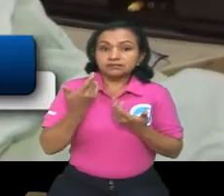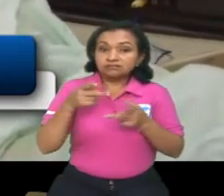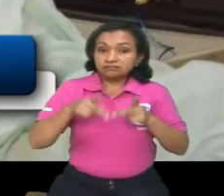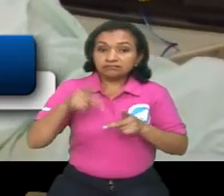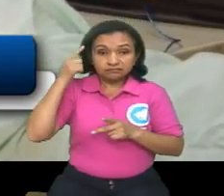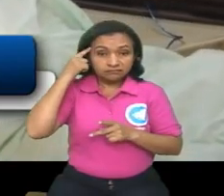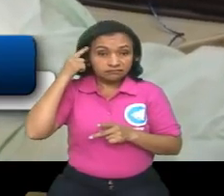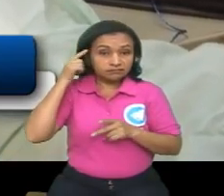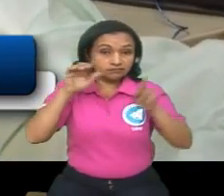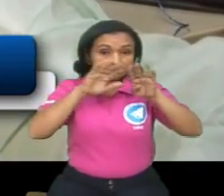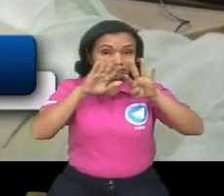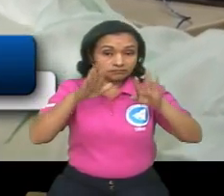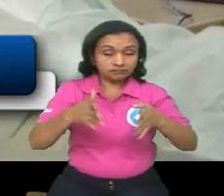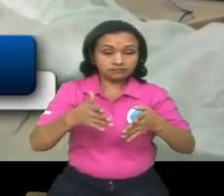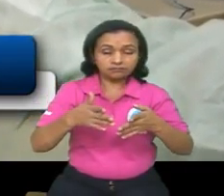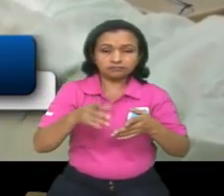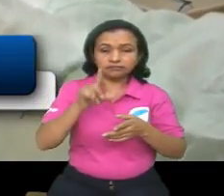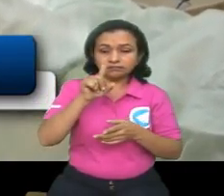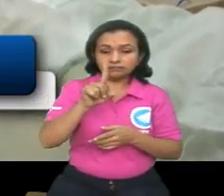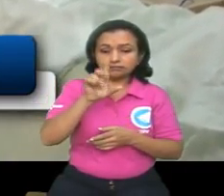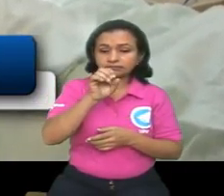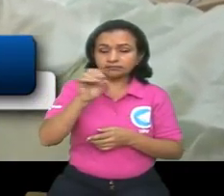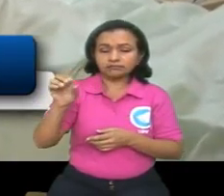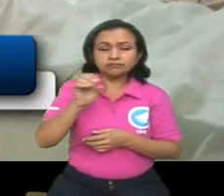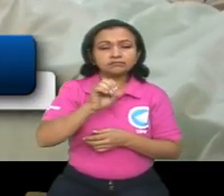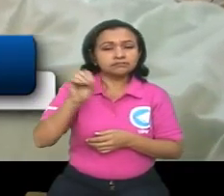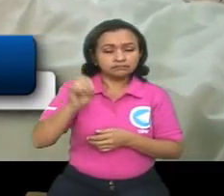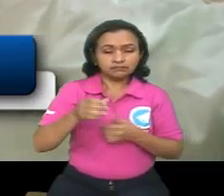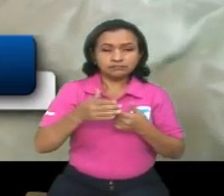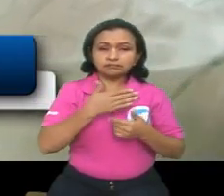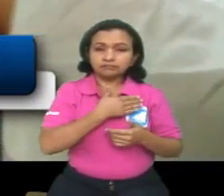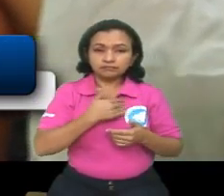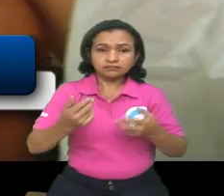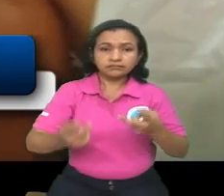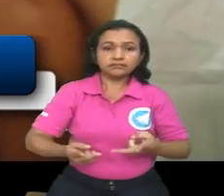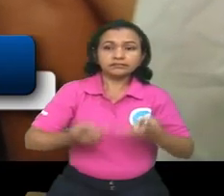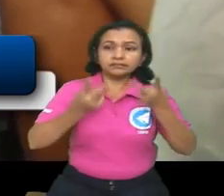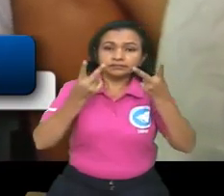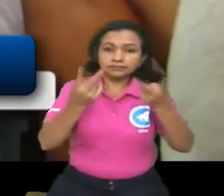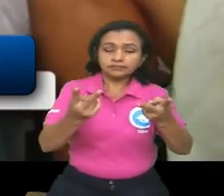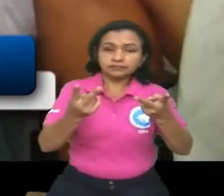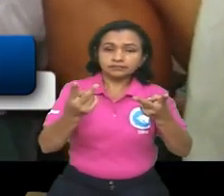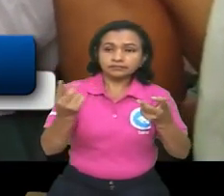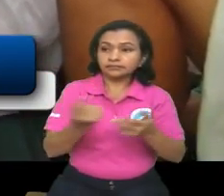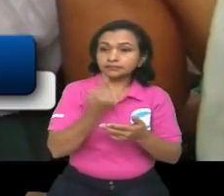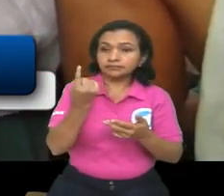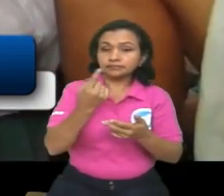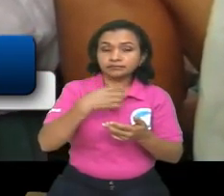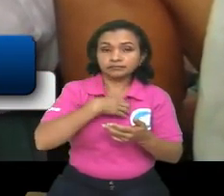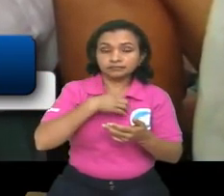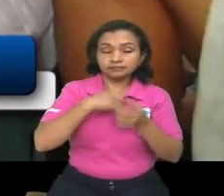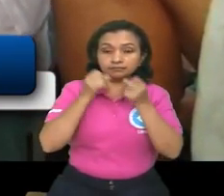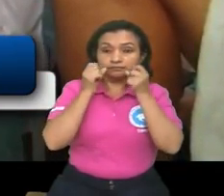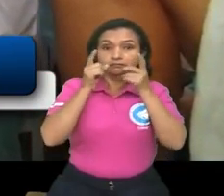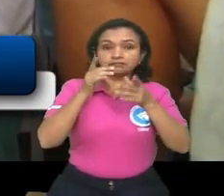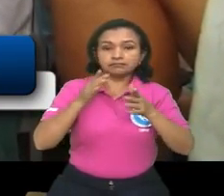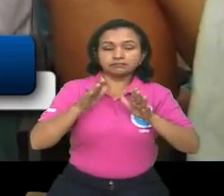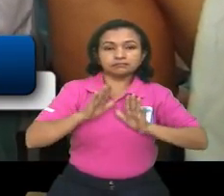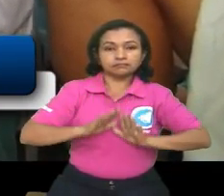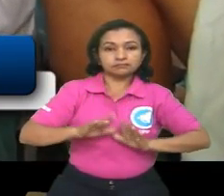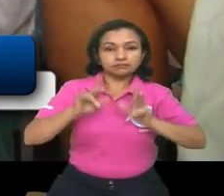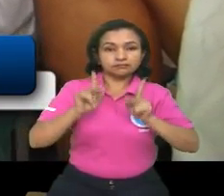esa paciente se va a curar 100%, 100% va a mejorar su calidad de vida, y simplemente fue el susto y ya pasó. Pero la paciente que